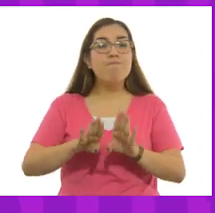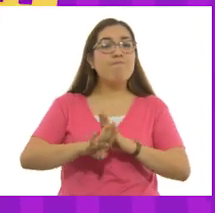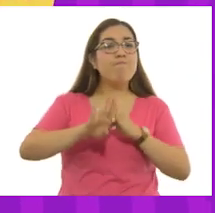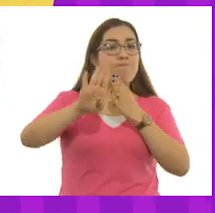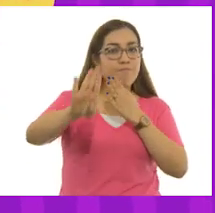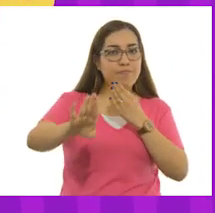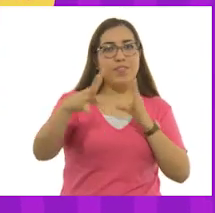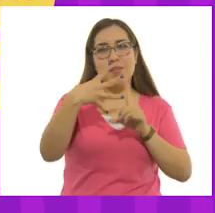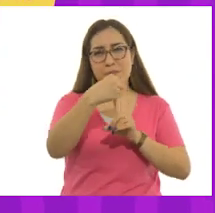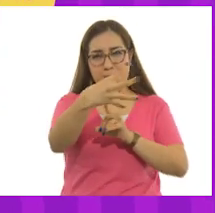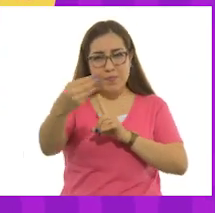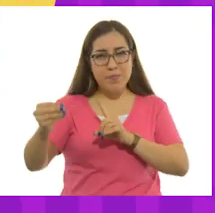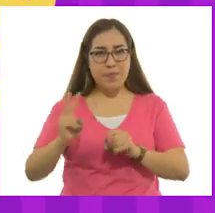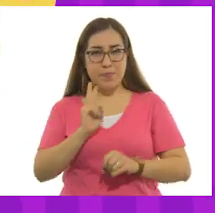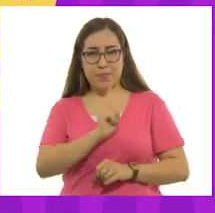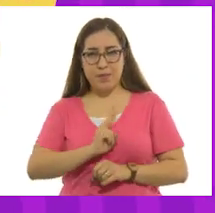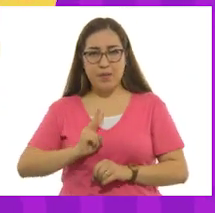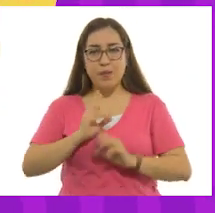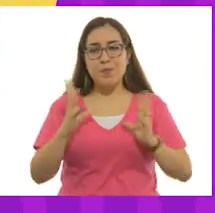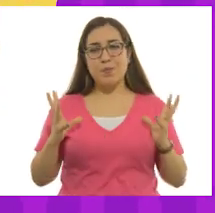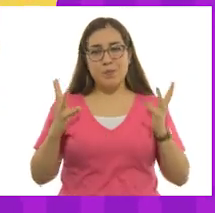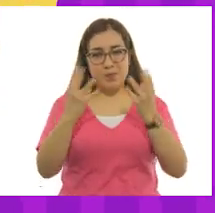los más sueños a nosotros